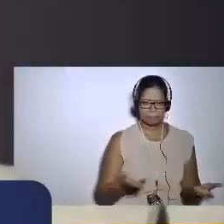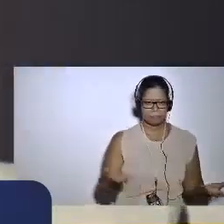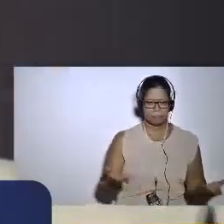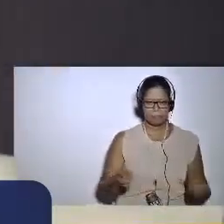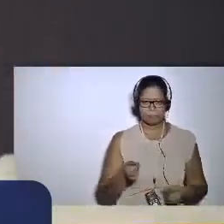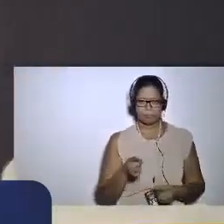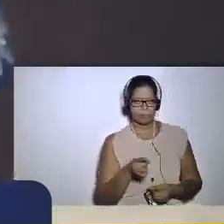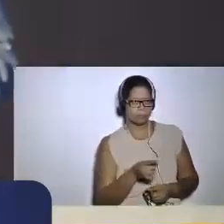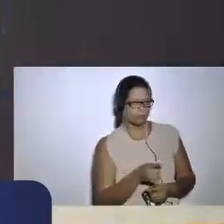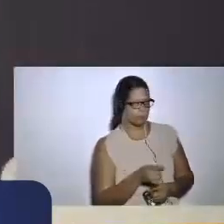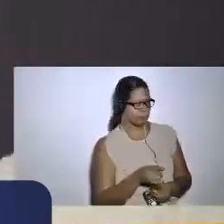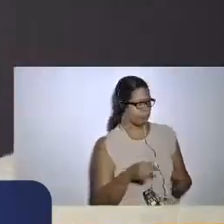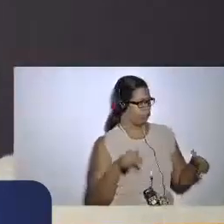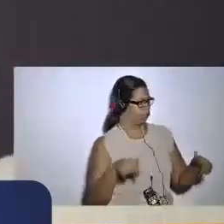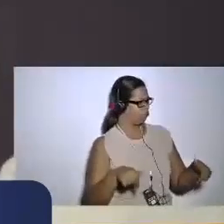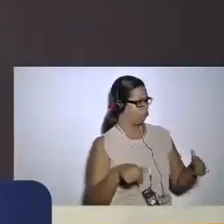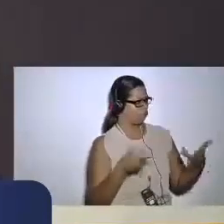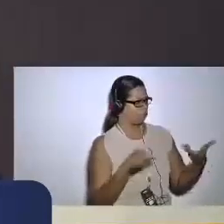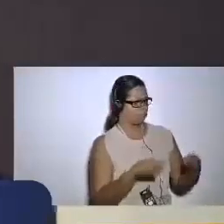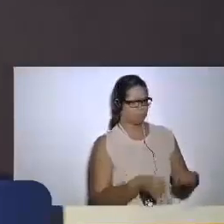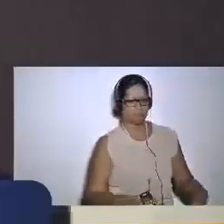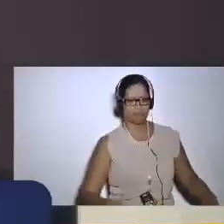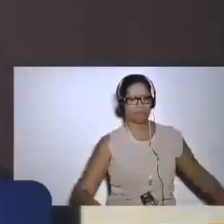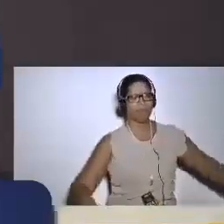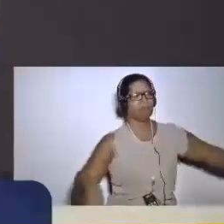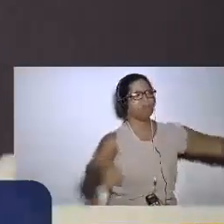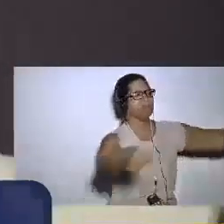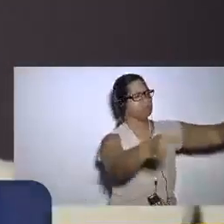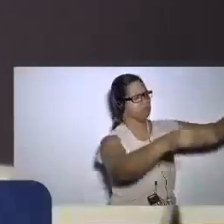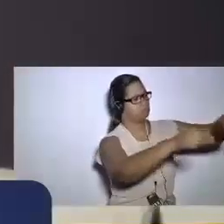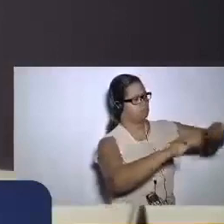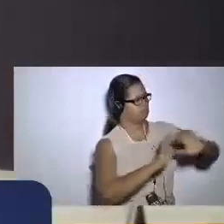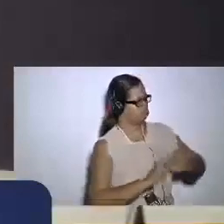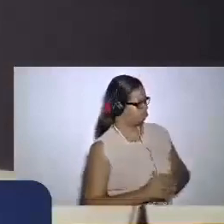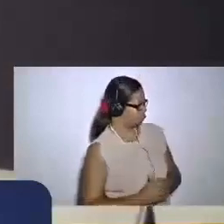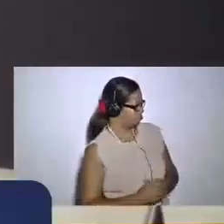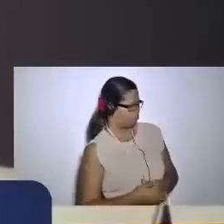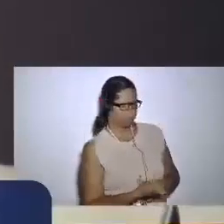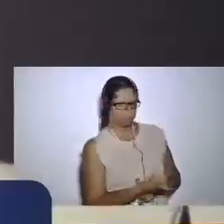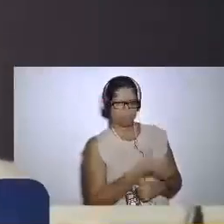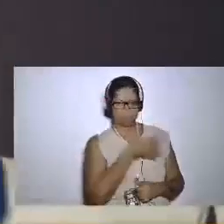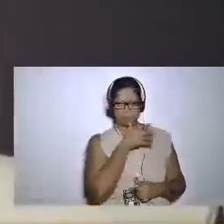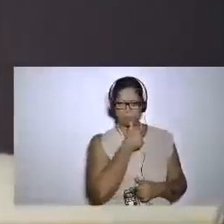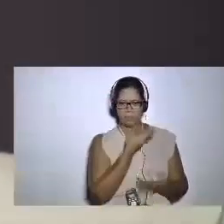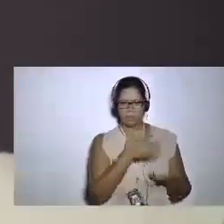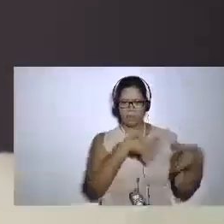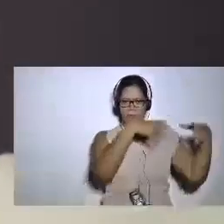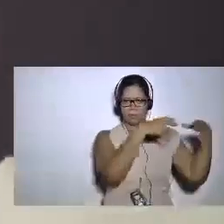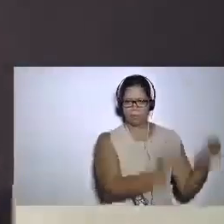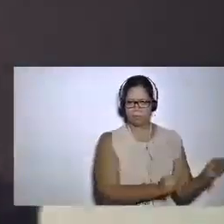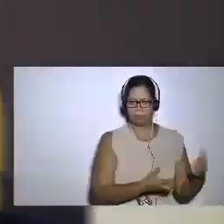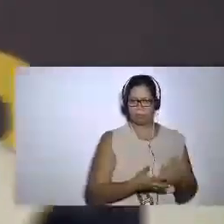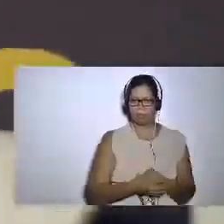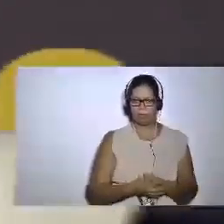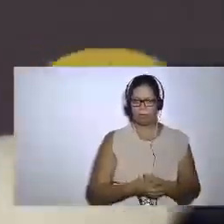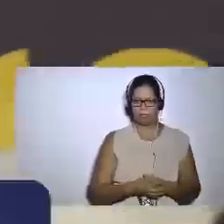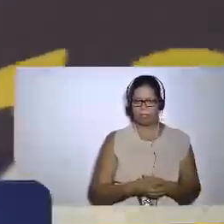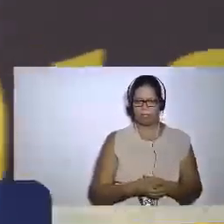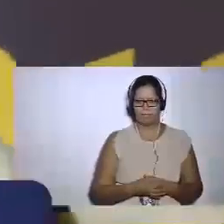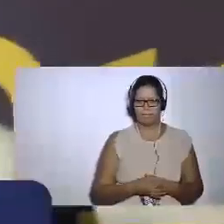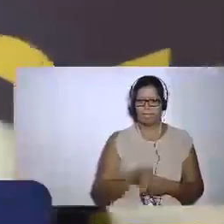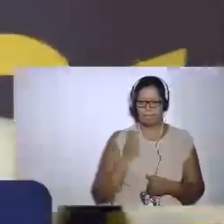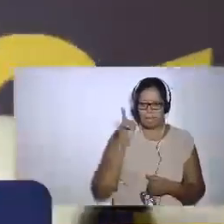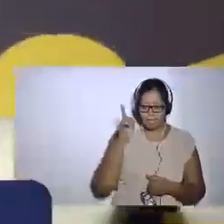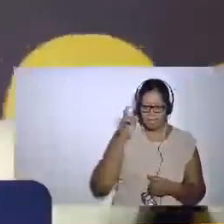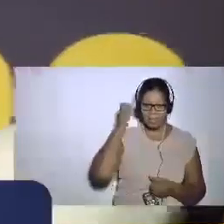ser esto posible? Si nadie tiene propiedad sobre esta tierra, bueno, puede uno tener muchas vacas y destruir el ecosistema.